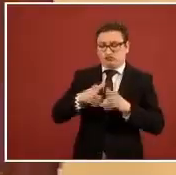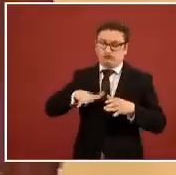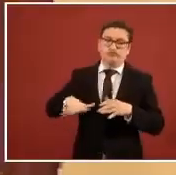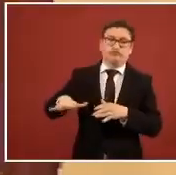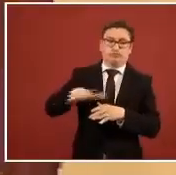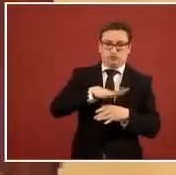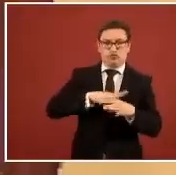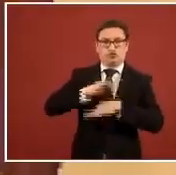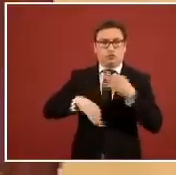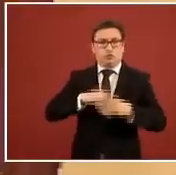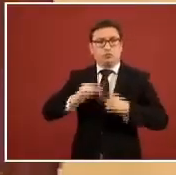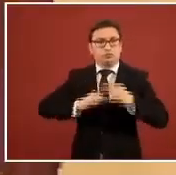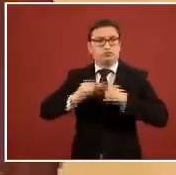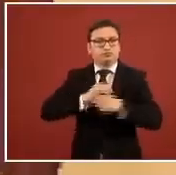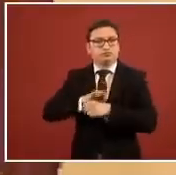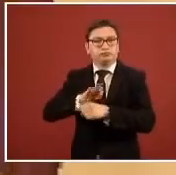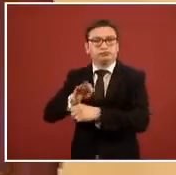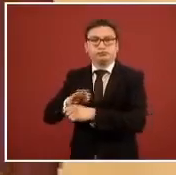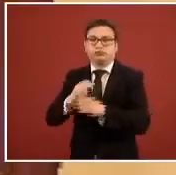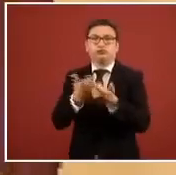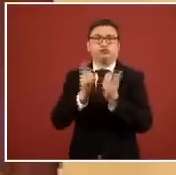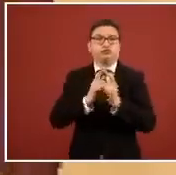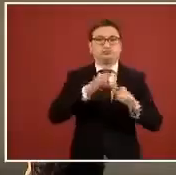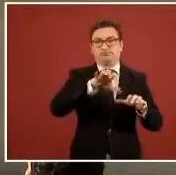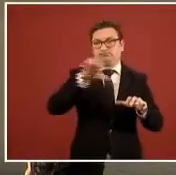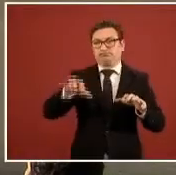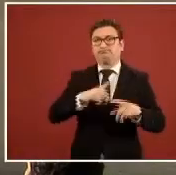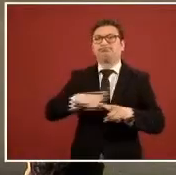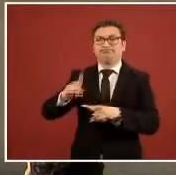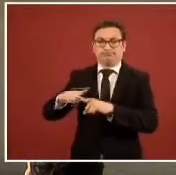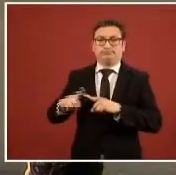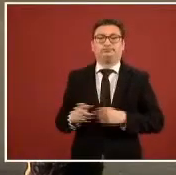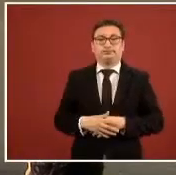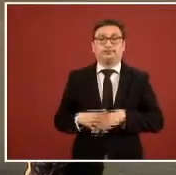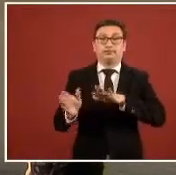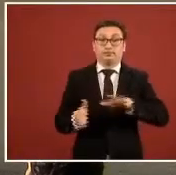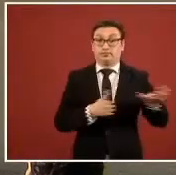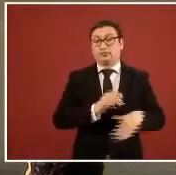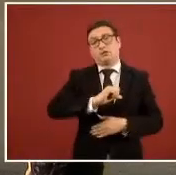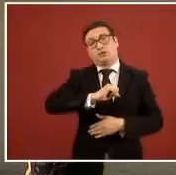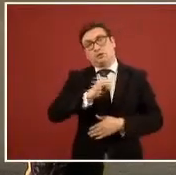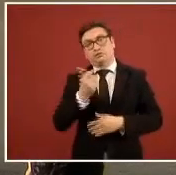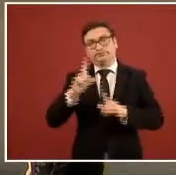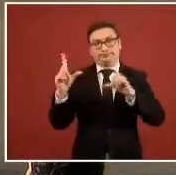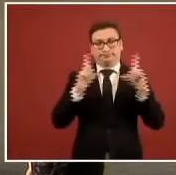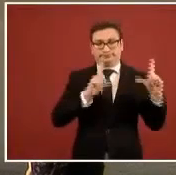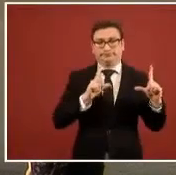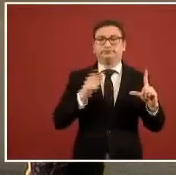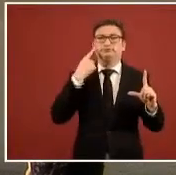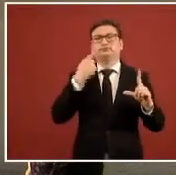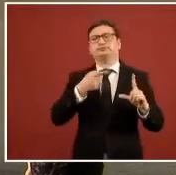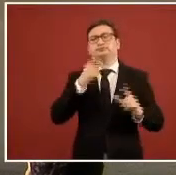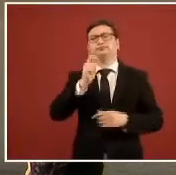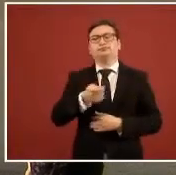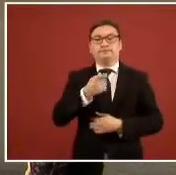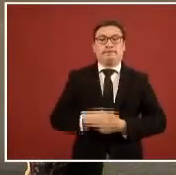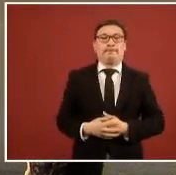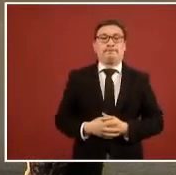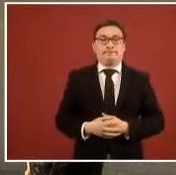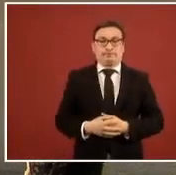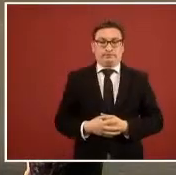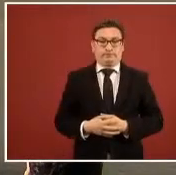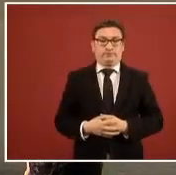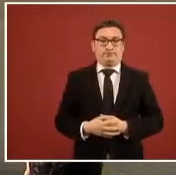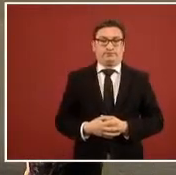vez más y más a diferentes grupos poblacionales. En la siguiente diapositiva vemos una